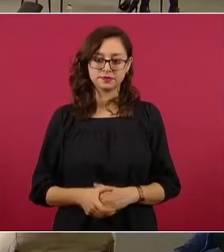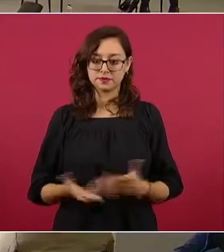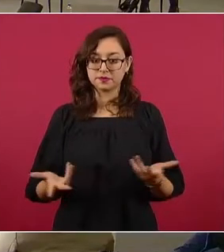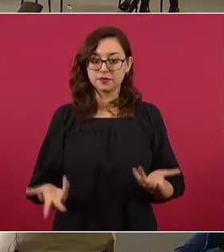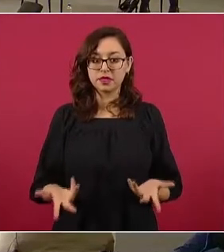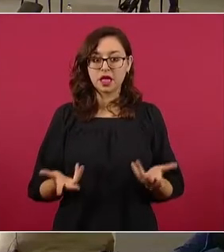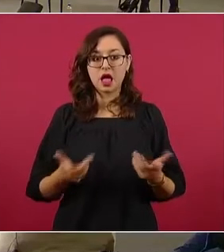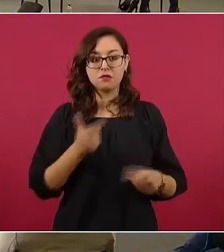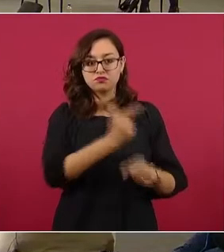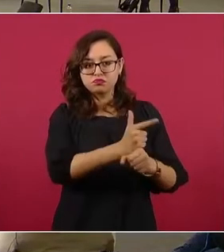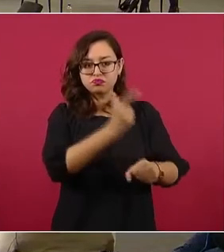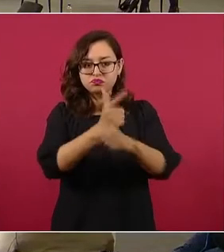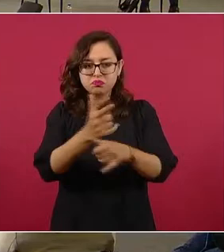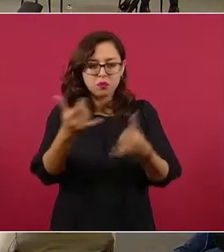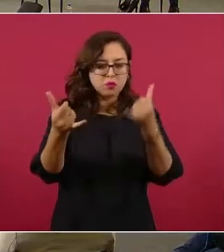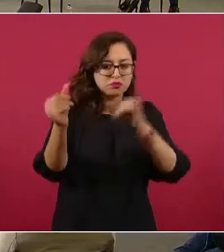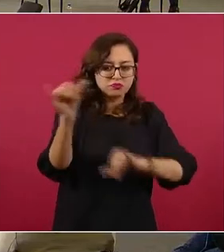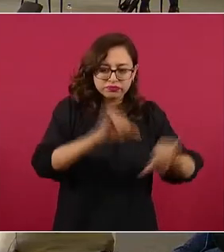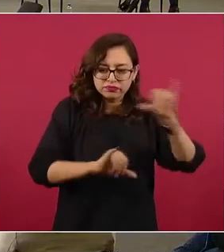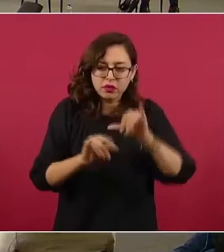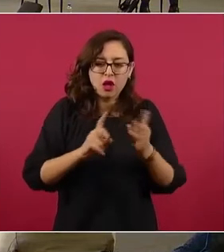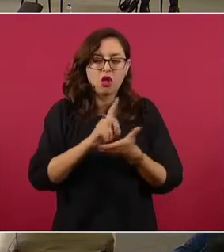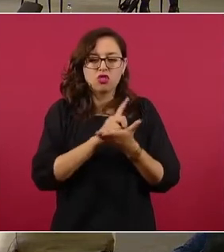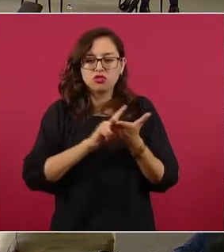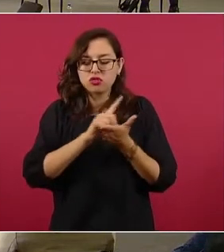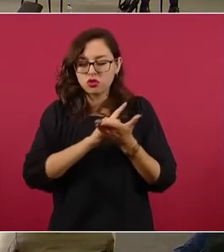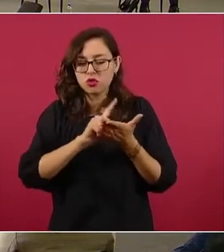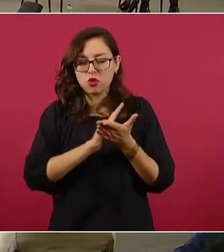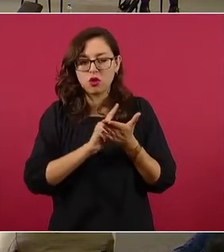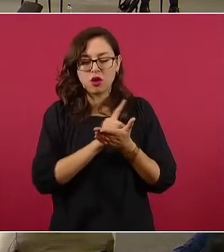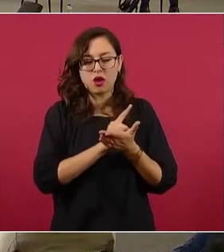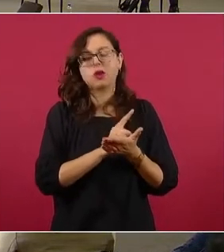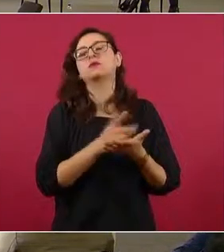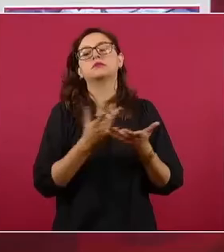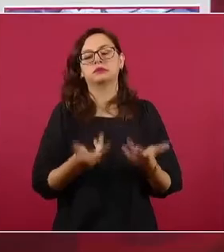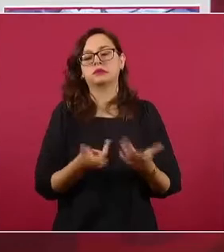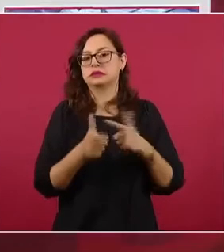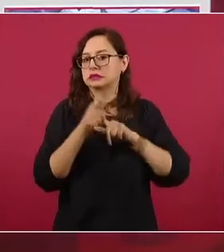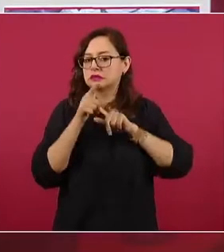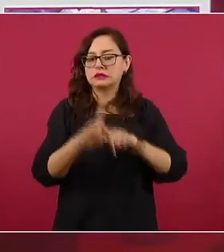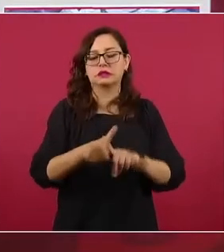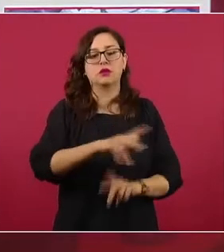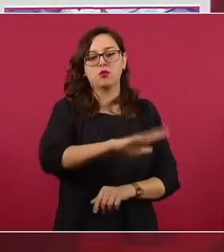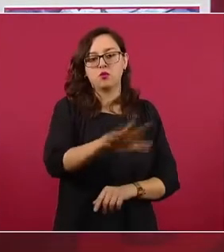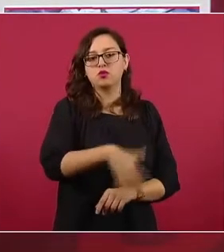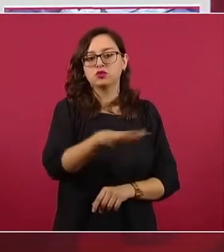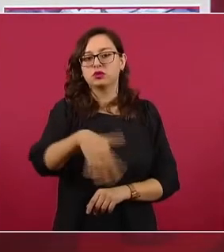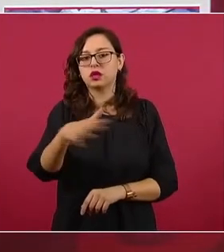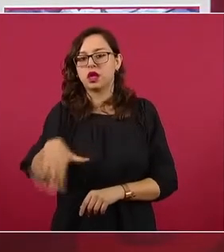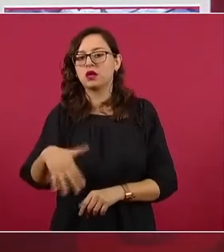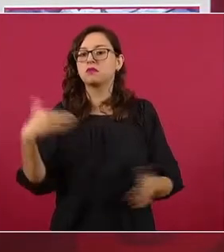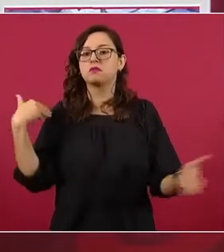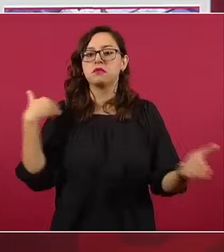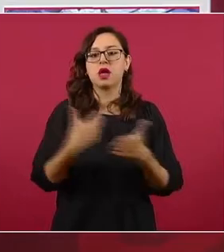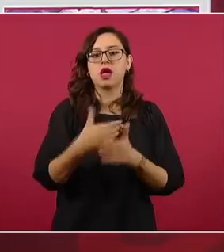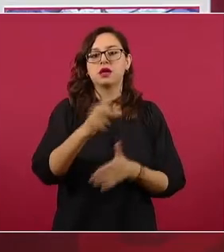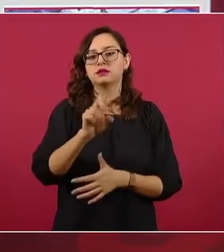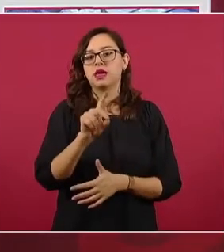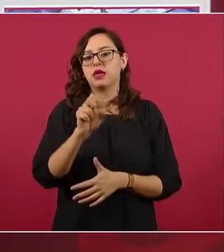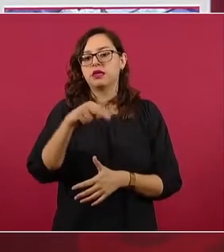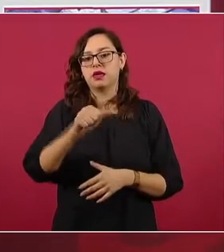laboratorios clandestinos y precursores químicos, continuando con el despliegue de Sedena, en estos días se